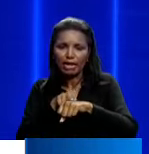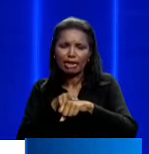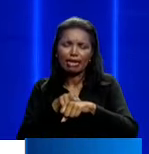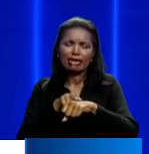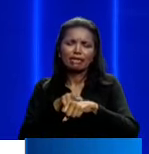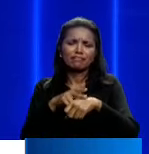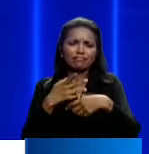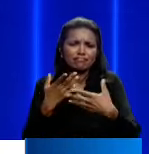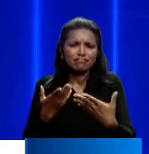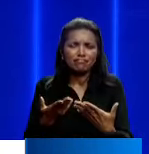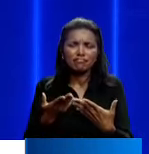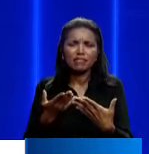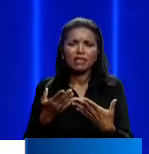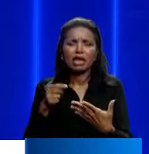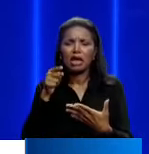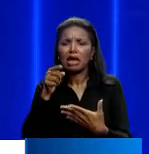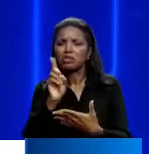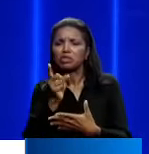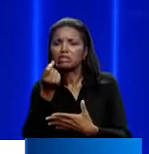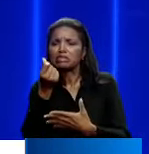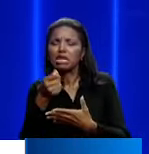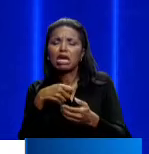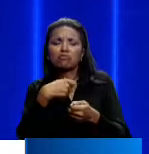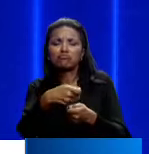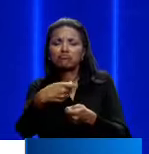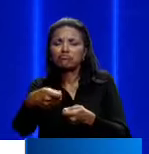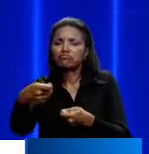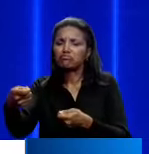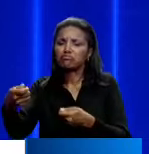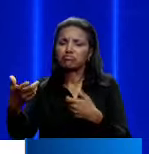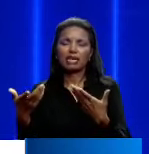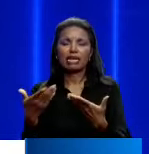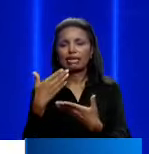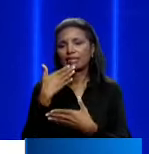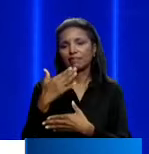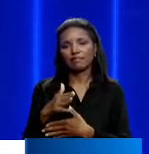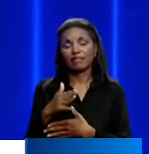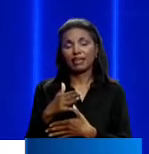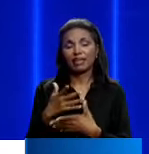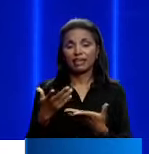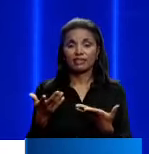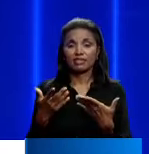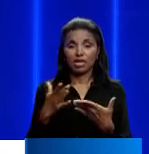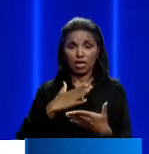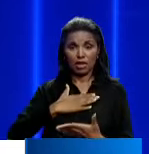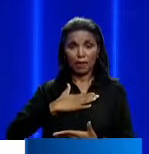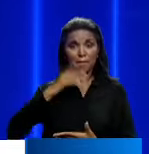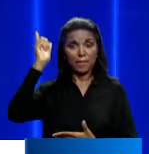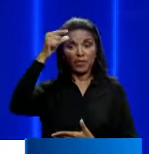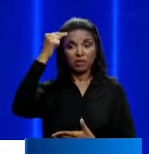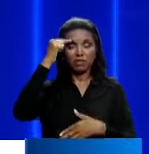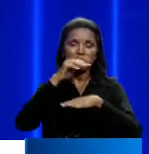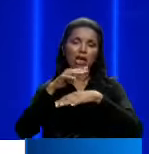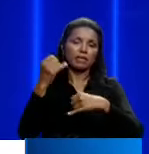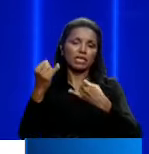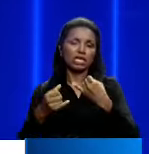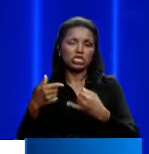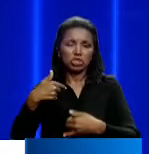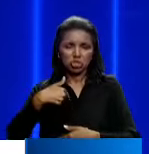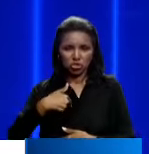tiesto. No solo determinan dónde va la plata, sino a quién se la dan. Son los que mandan. Esto va a acabar en mi gobierno. Vamos a